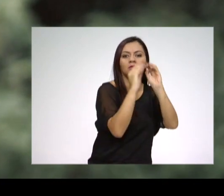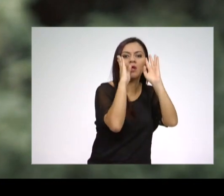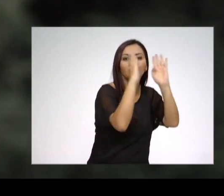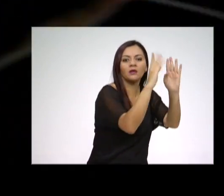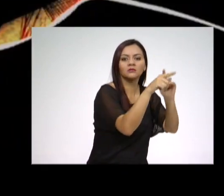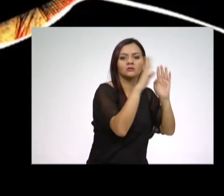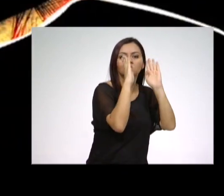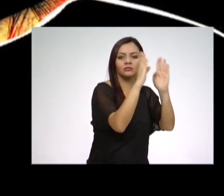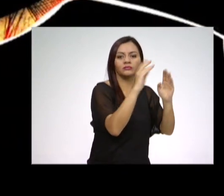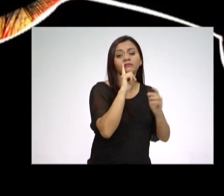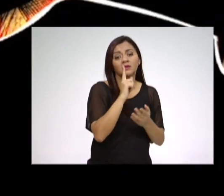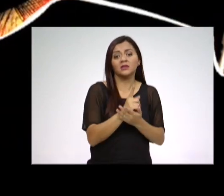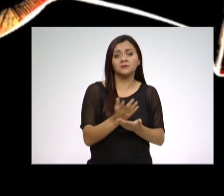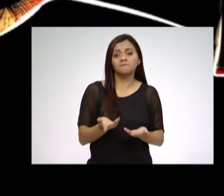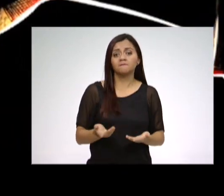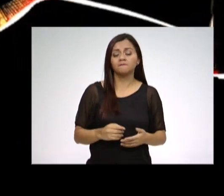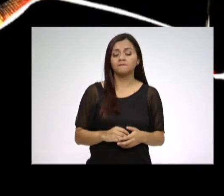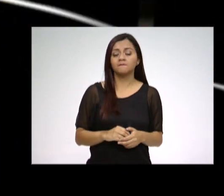le ponen.